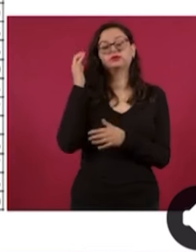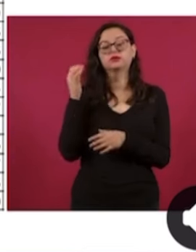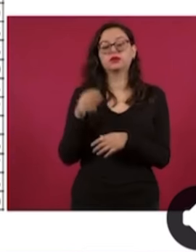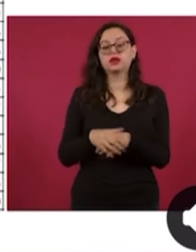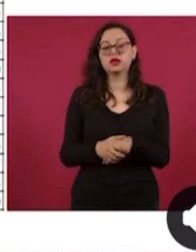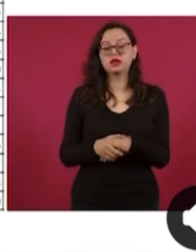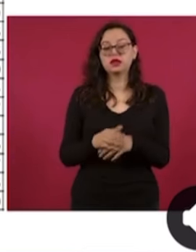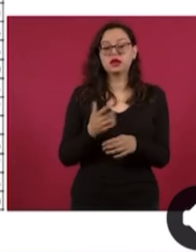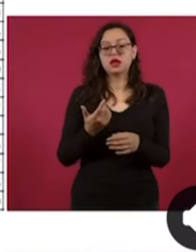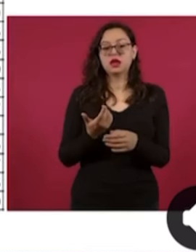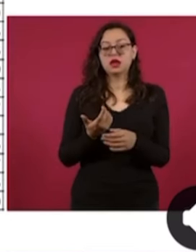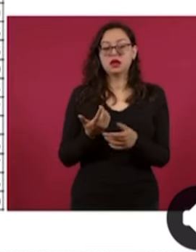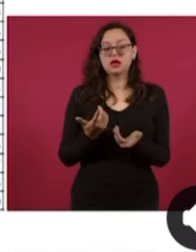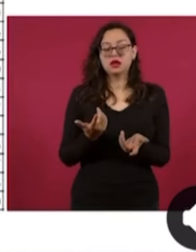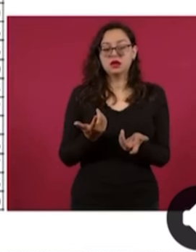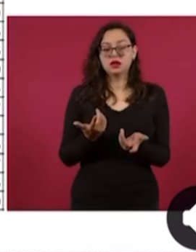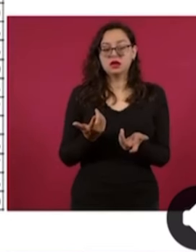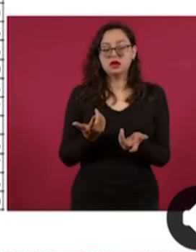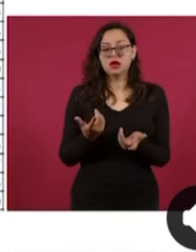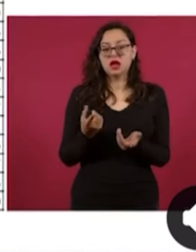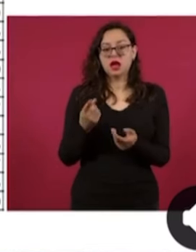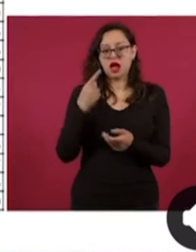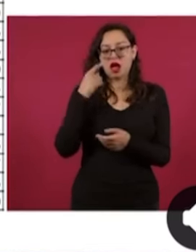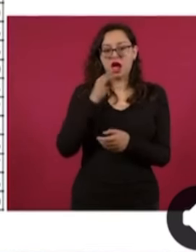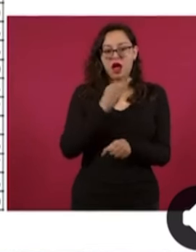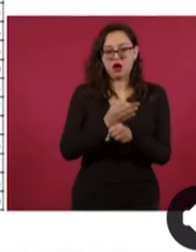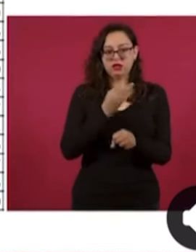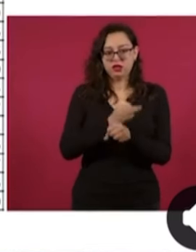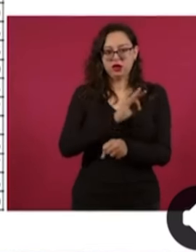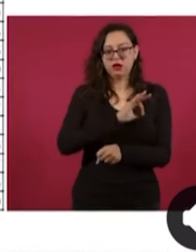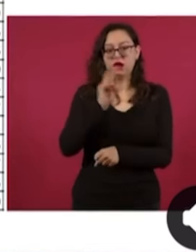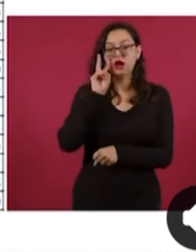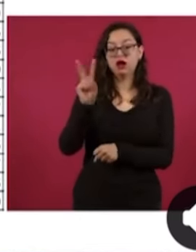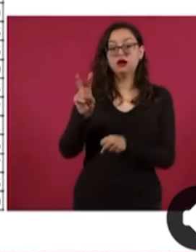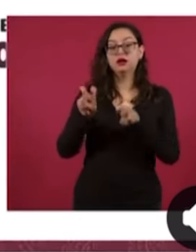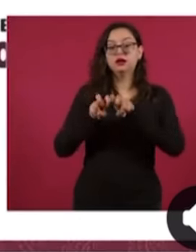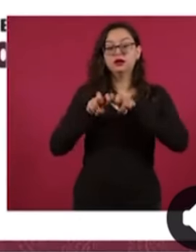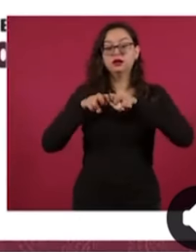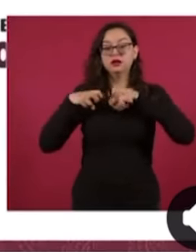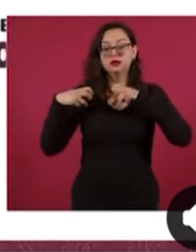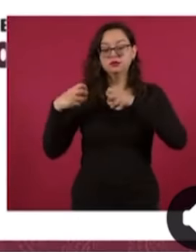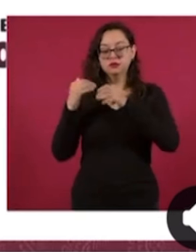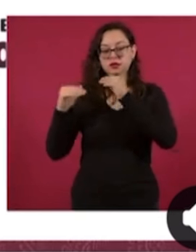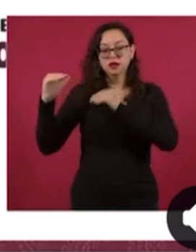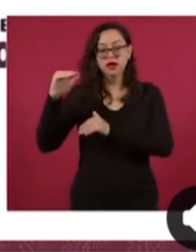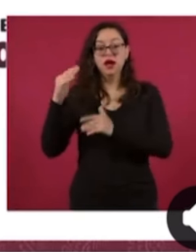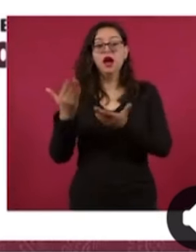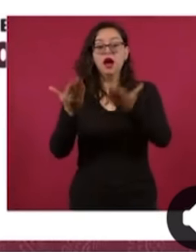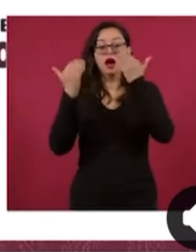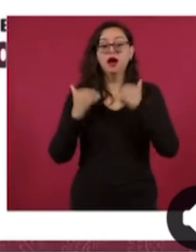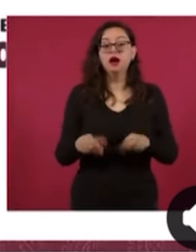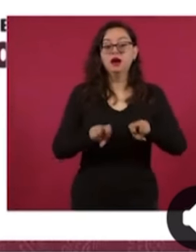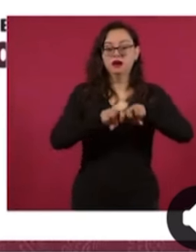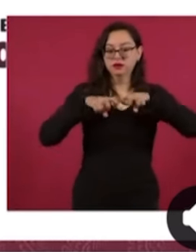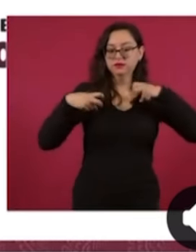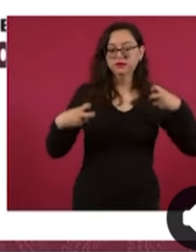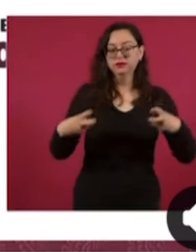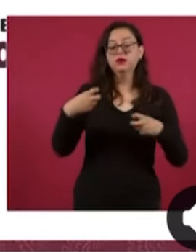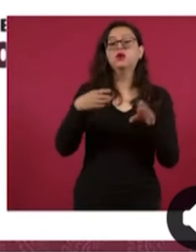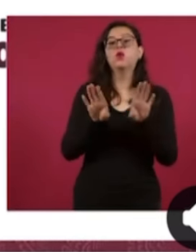2,548,083 pesos. Aquí, este es el de los magistrados de circuito. Pero no son los